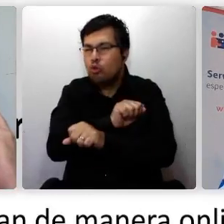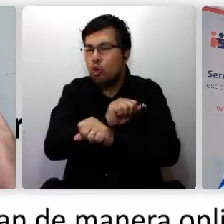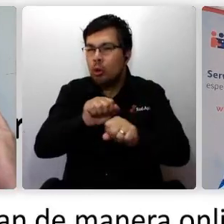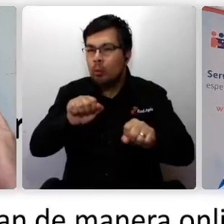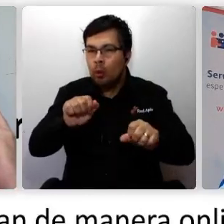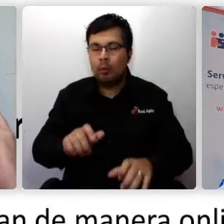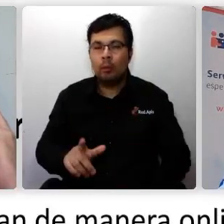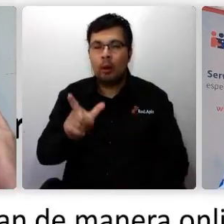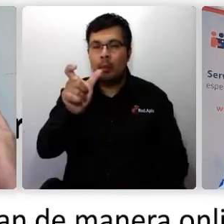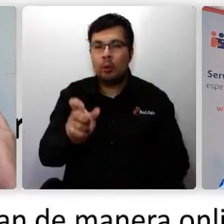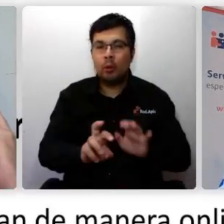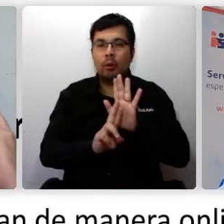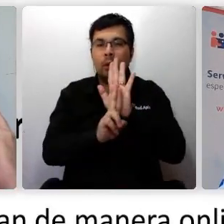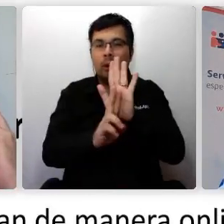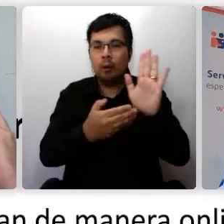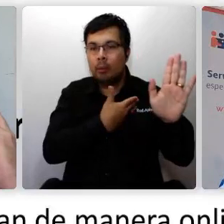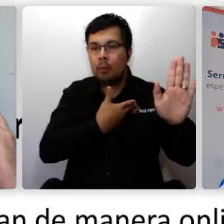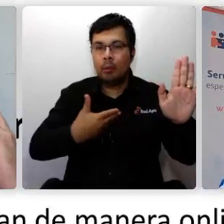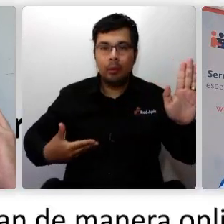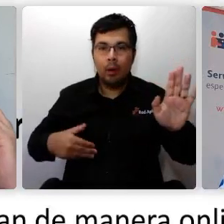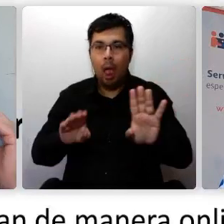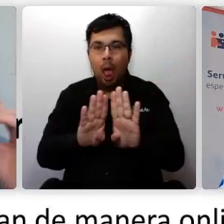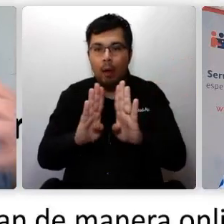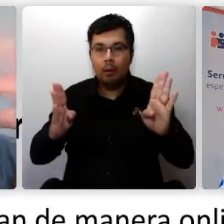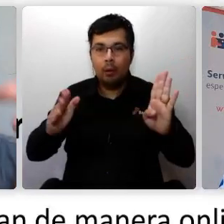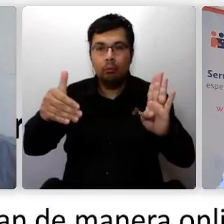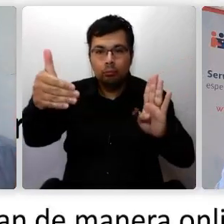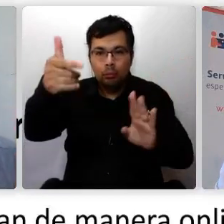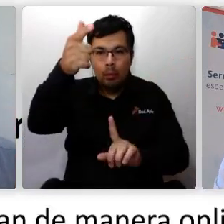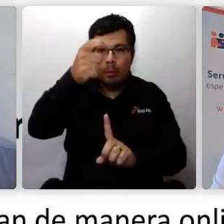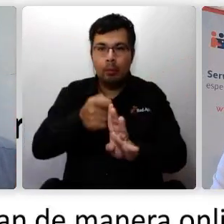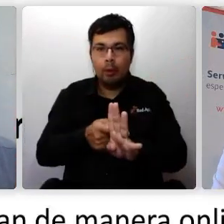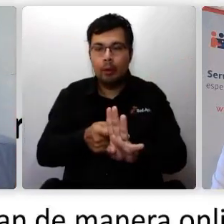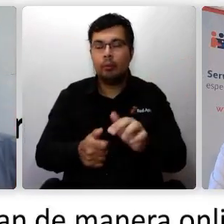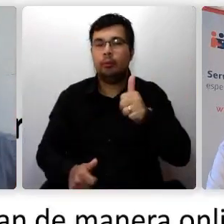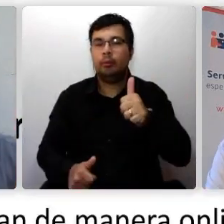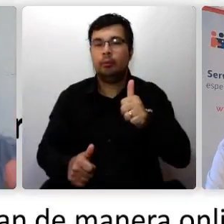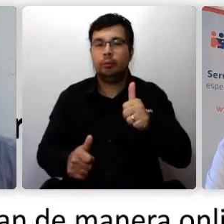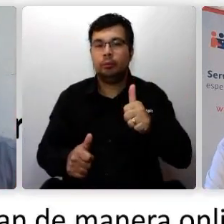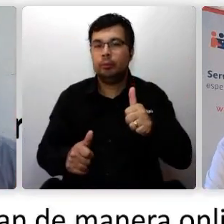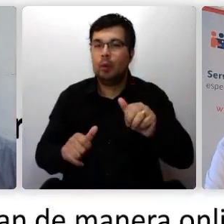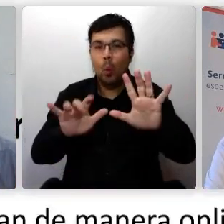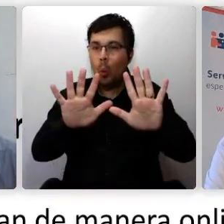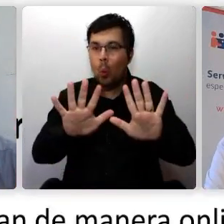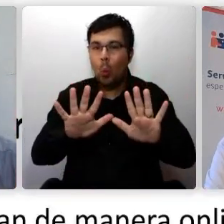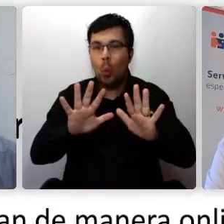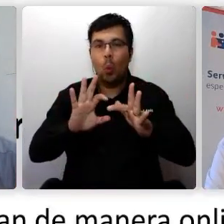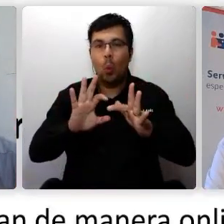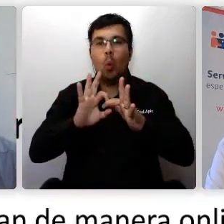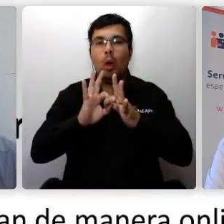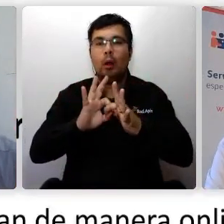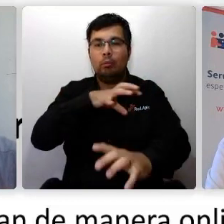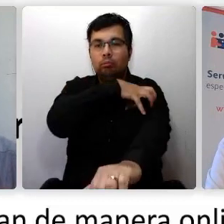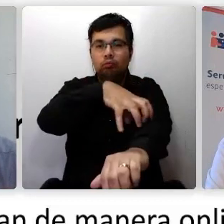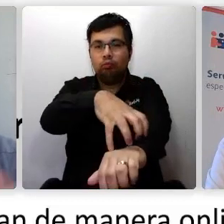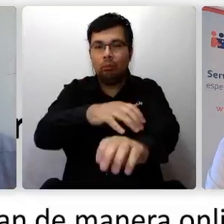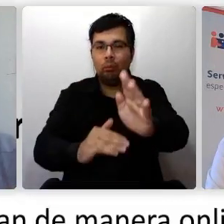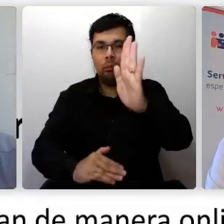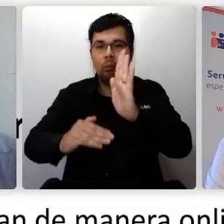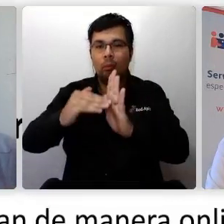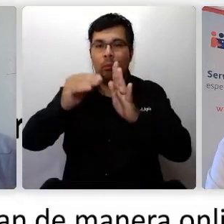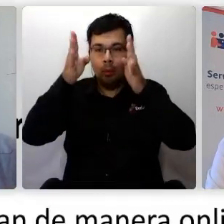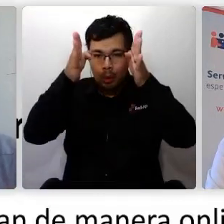presidencial va a estar habilitado en los próximos meses. Fantástico también. Entonces, a nivel regional también va a tener una centralización. Pero hoy día el mundo online,